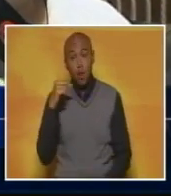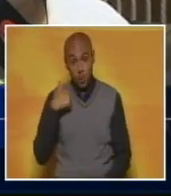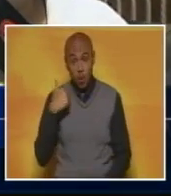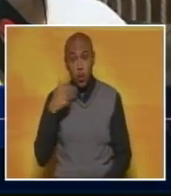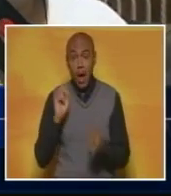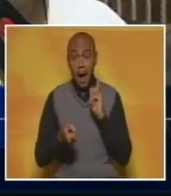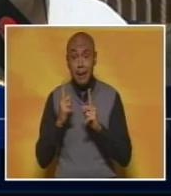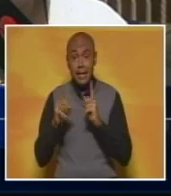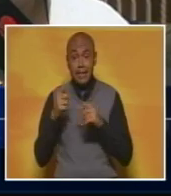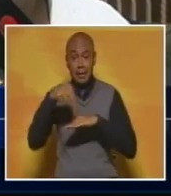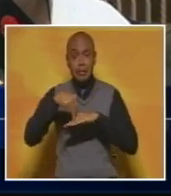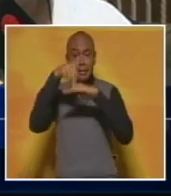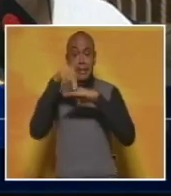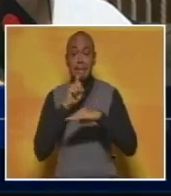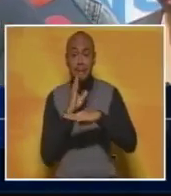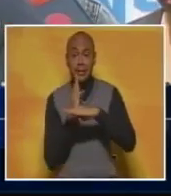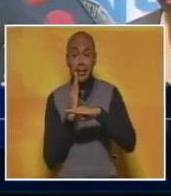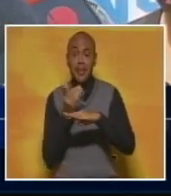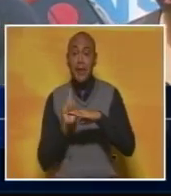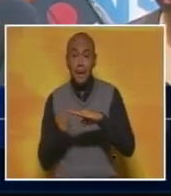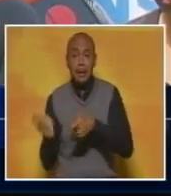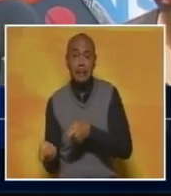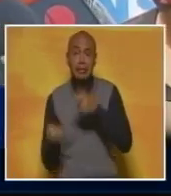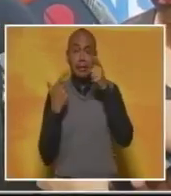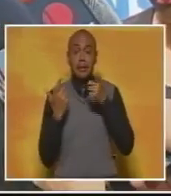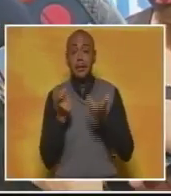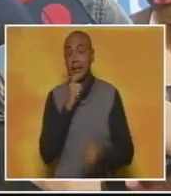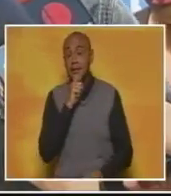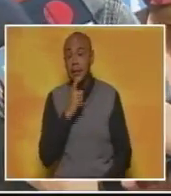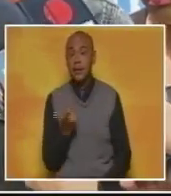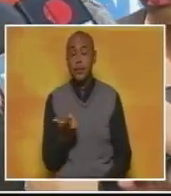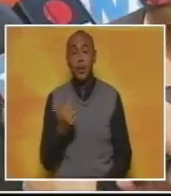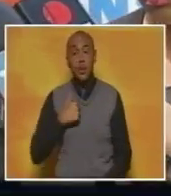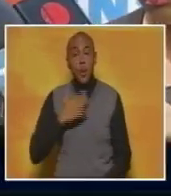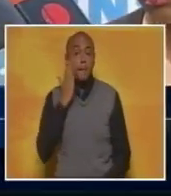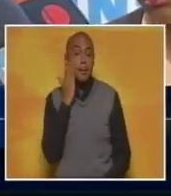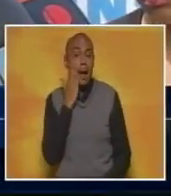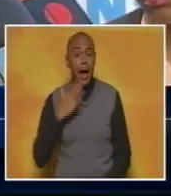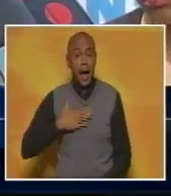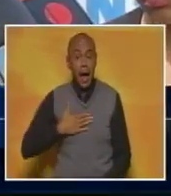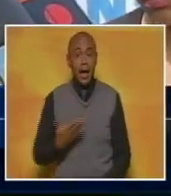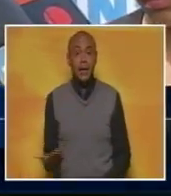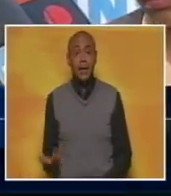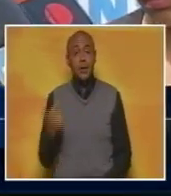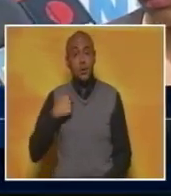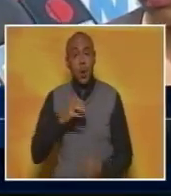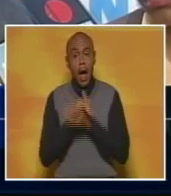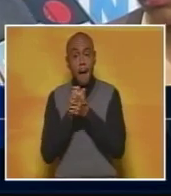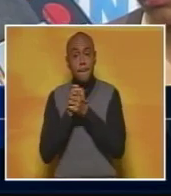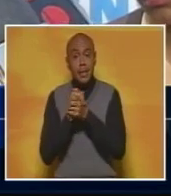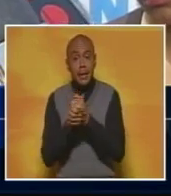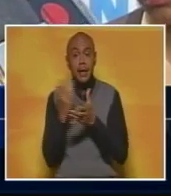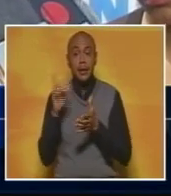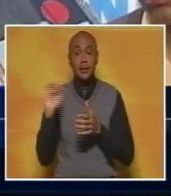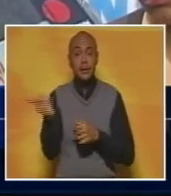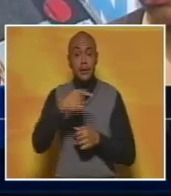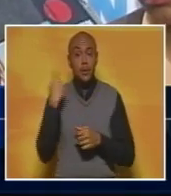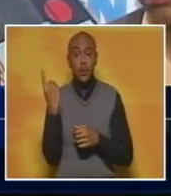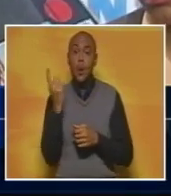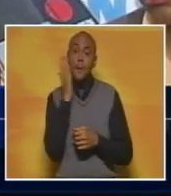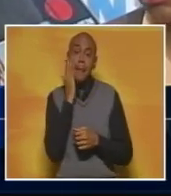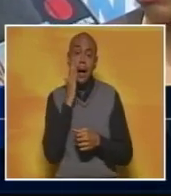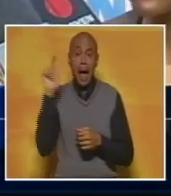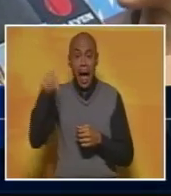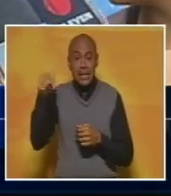subirlos cargados como podamos. Como madre, como amigas de las otras madres que también tienen